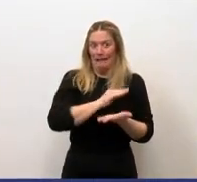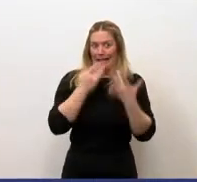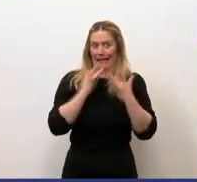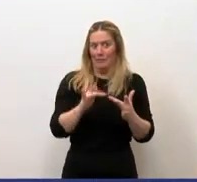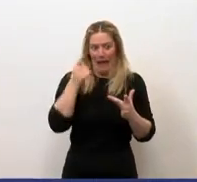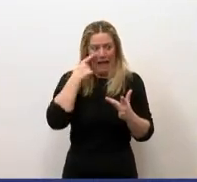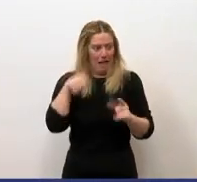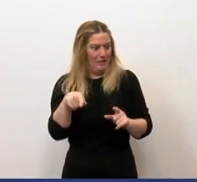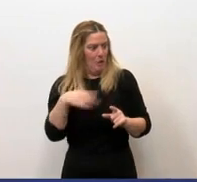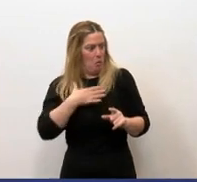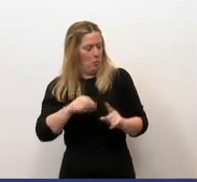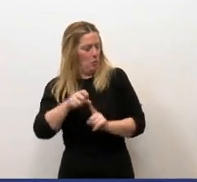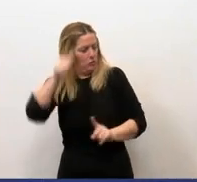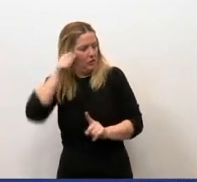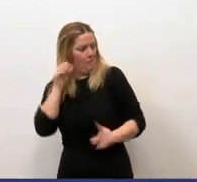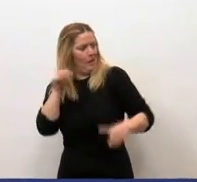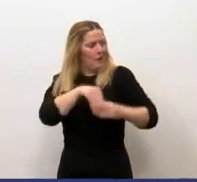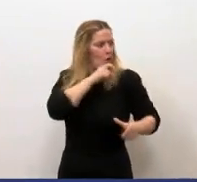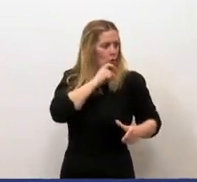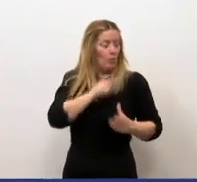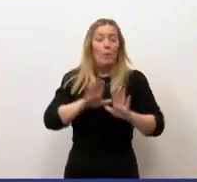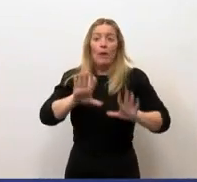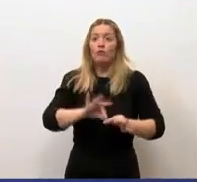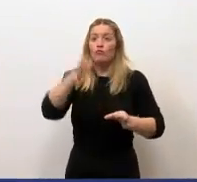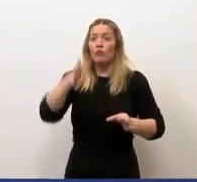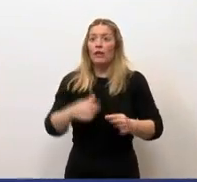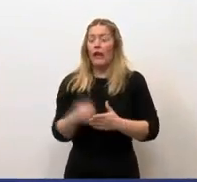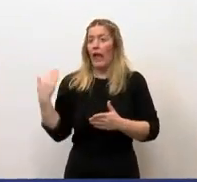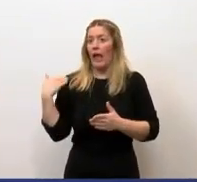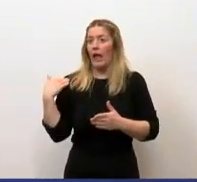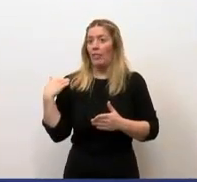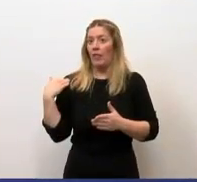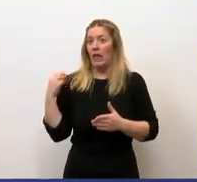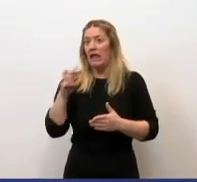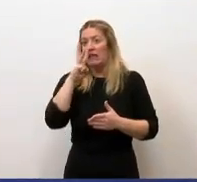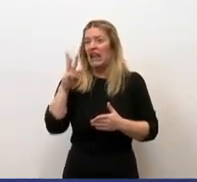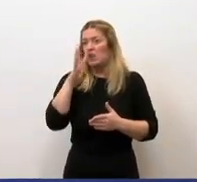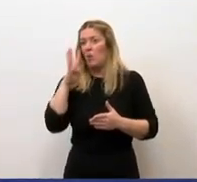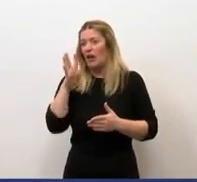ahí la perspectiva de género. Pero claro, tuvimos suerte hace